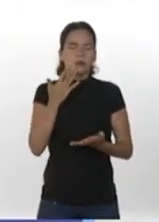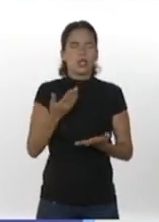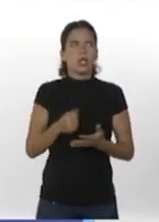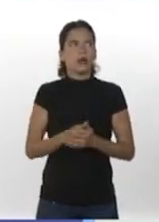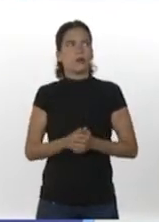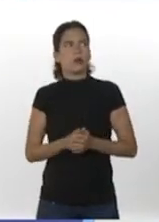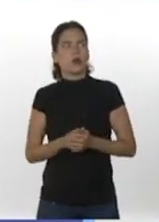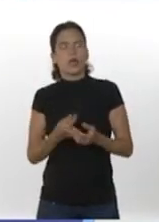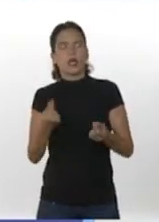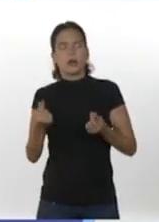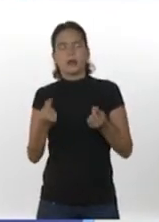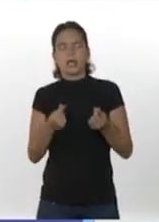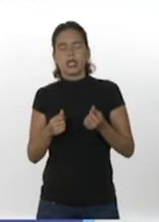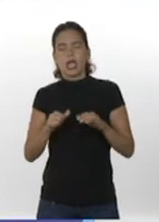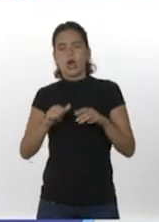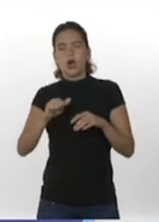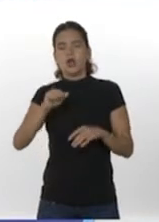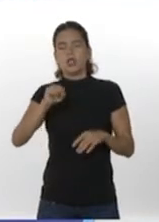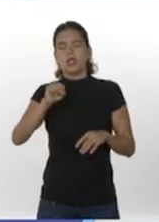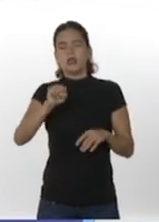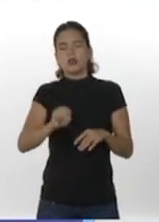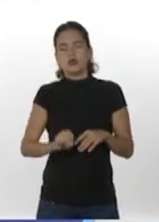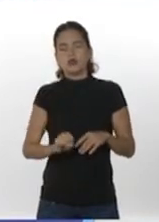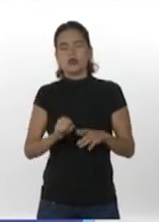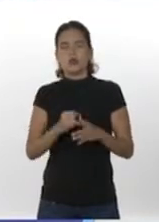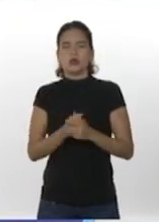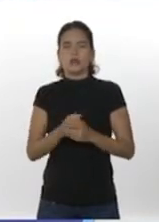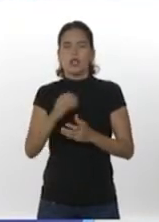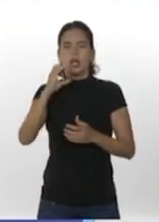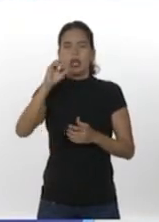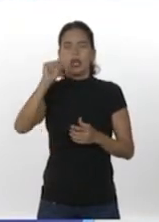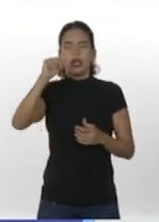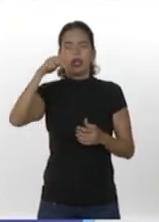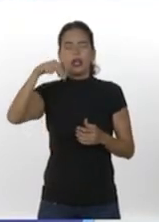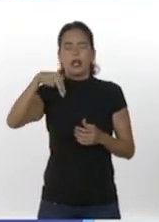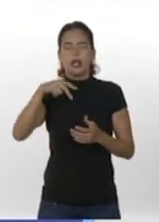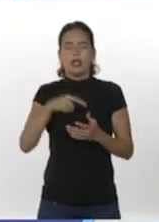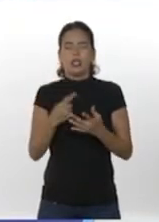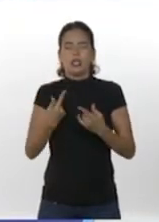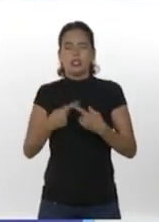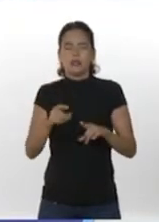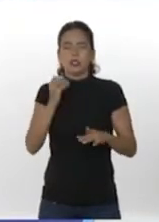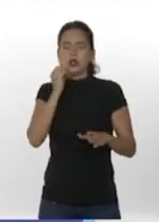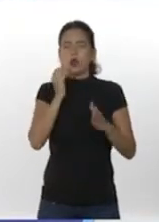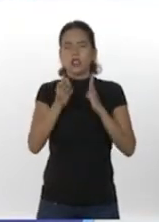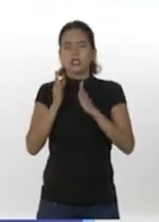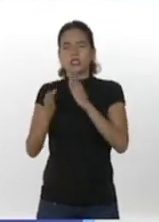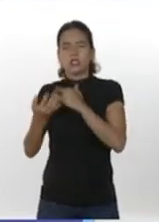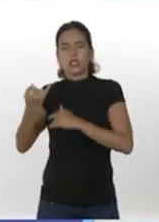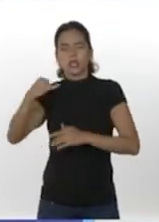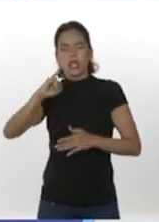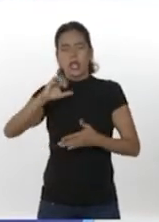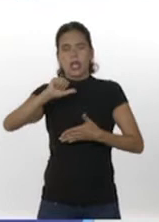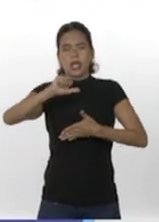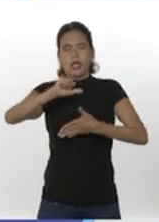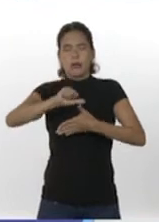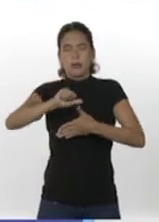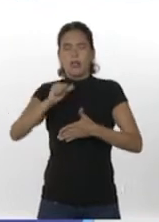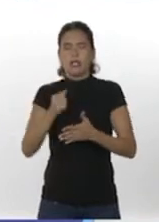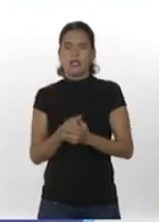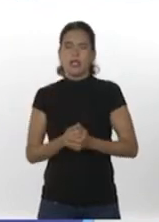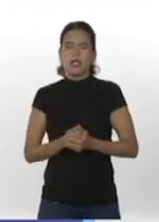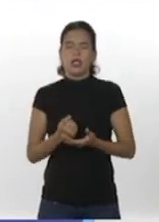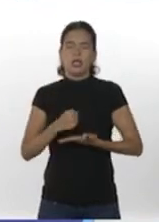Mercosur, la CAN, las diferentes organizaciones internacionales que hay en América en nuestra organización, y